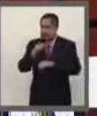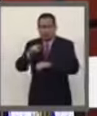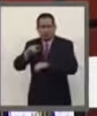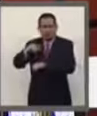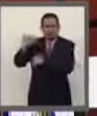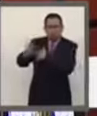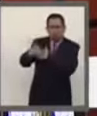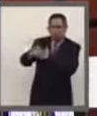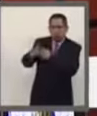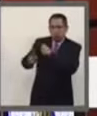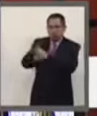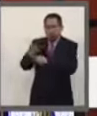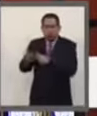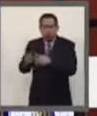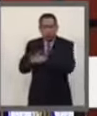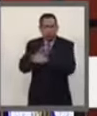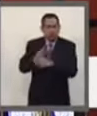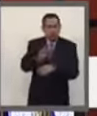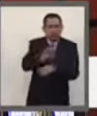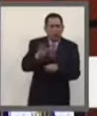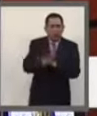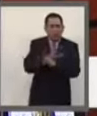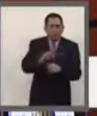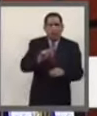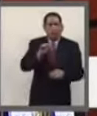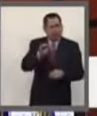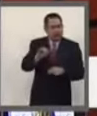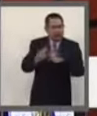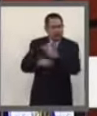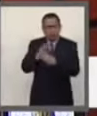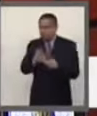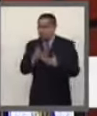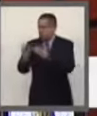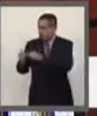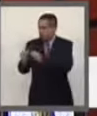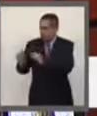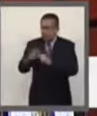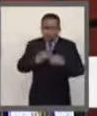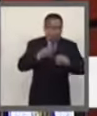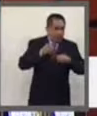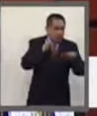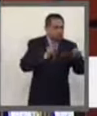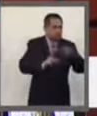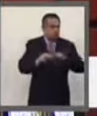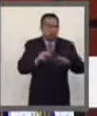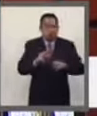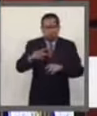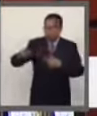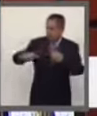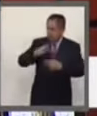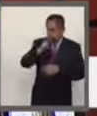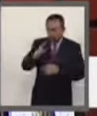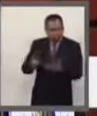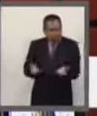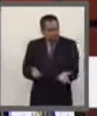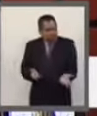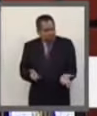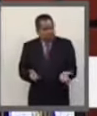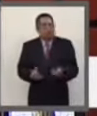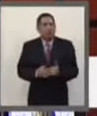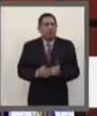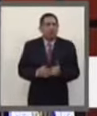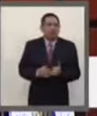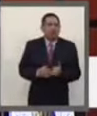a reajustar una nueva fecha para escuchar todas las preguntas y responderlas. Yo solo